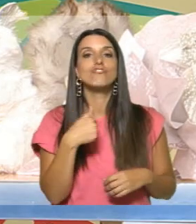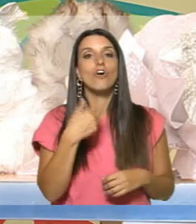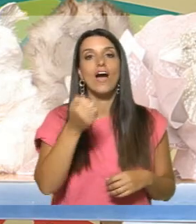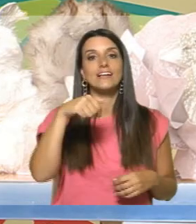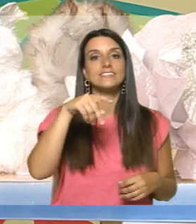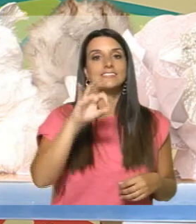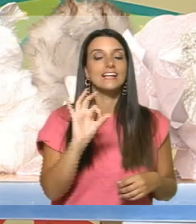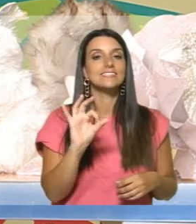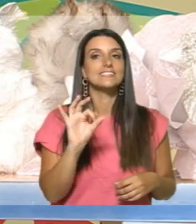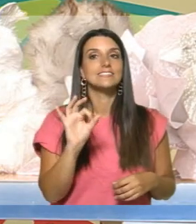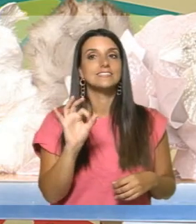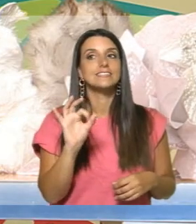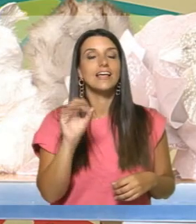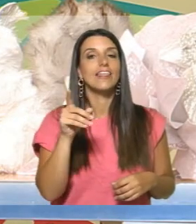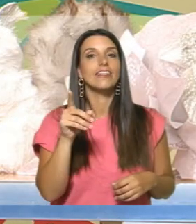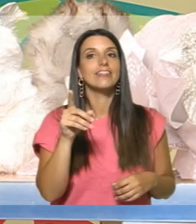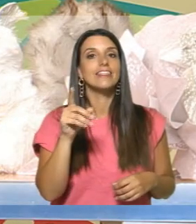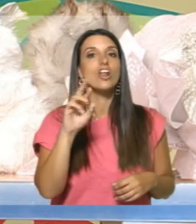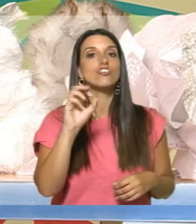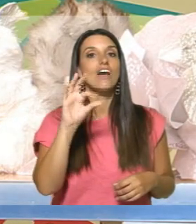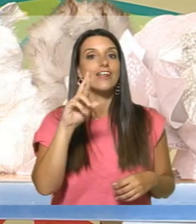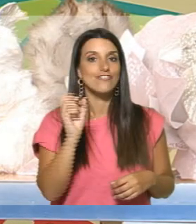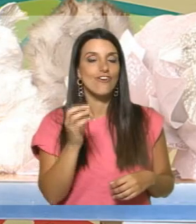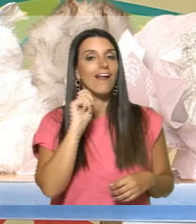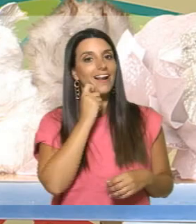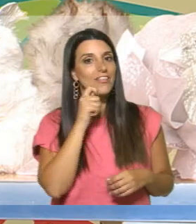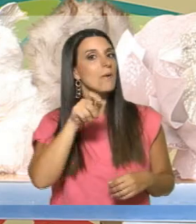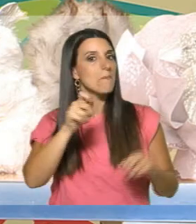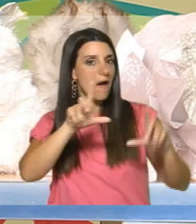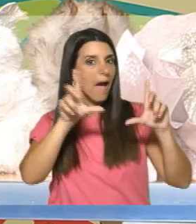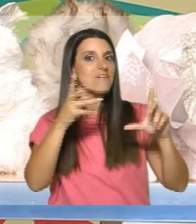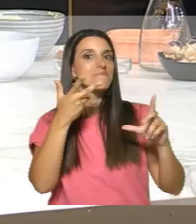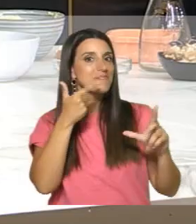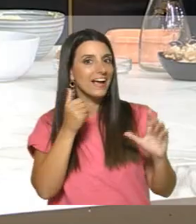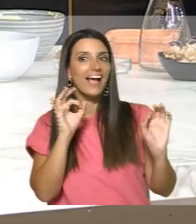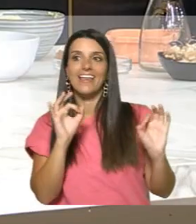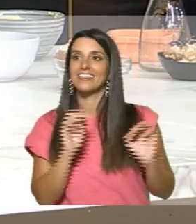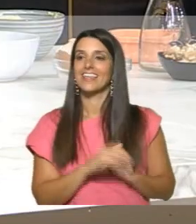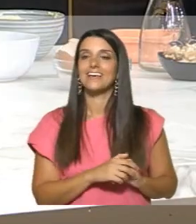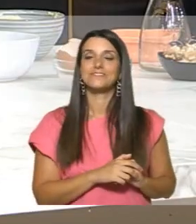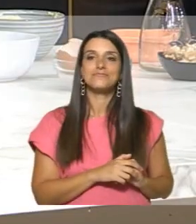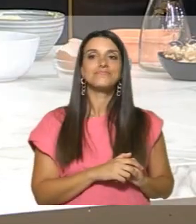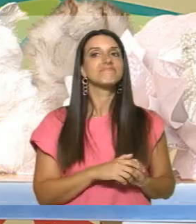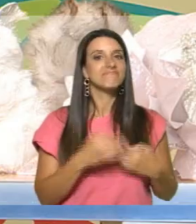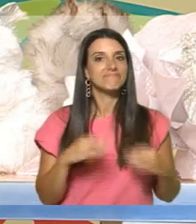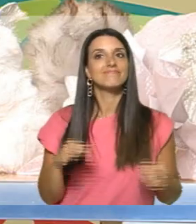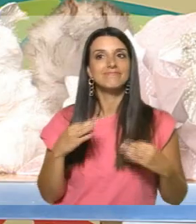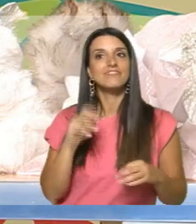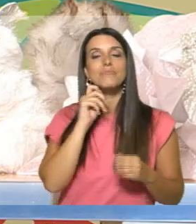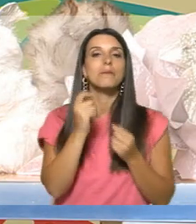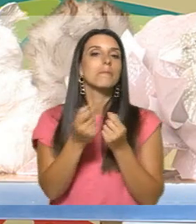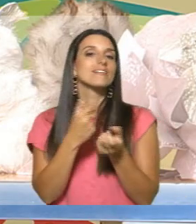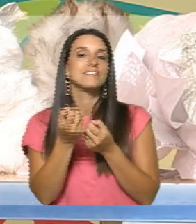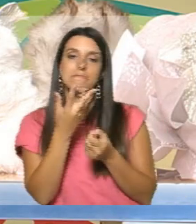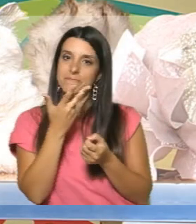de... Andrés de Boca de Rosario. Lindo programa. Unos capos, nos dice. Gracias. Muchas gracias. Un abrazo grande por ahí. La verdad que está buenísimo ir recibiendo sus